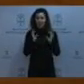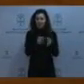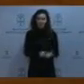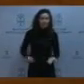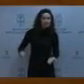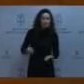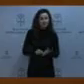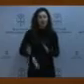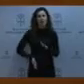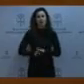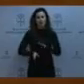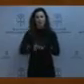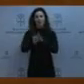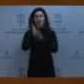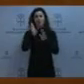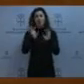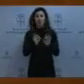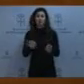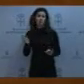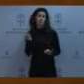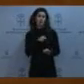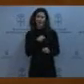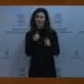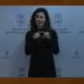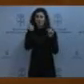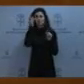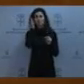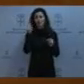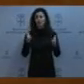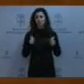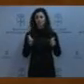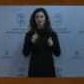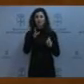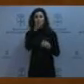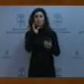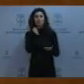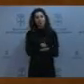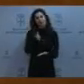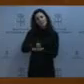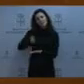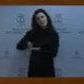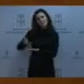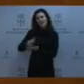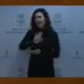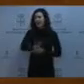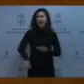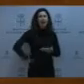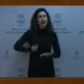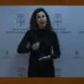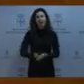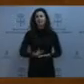exigiendo a los pobres asturianos, nos siguen exigiendo que paguemos y paguemos y paguemos hasta la